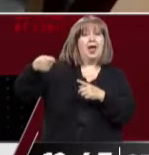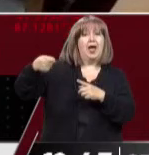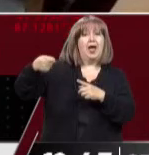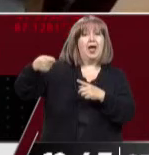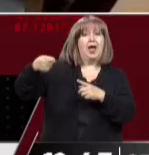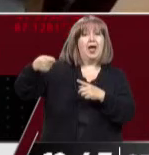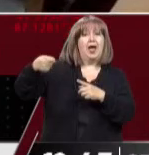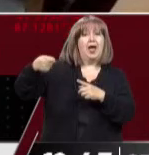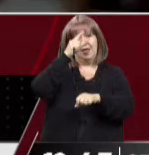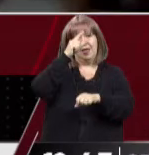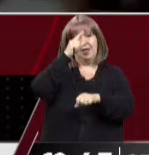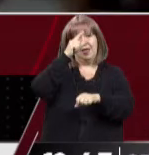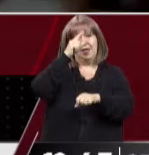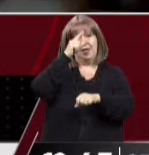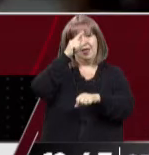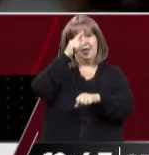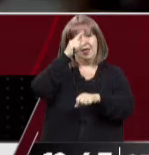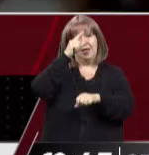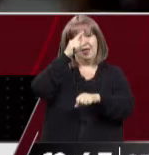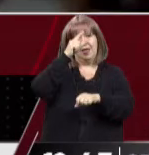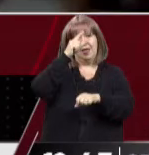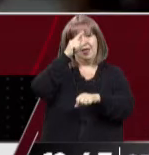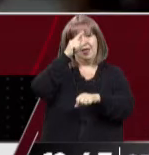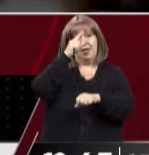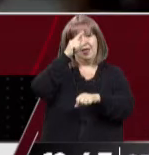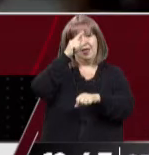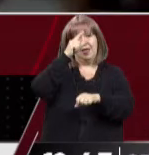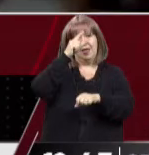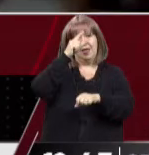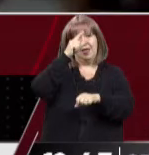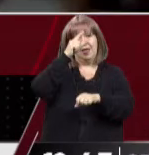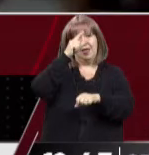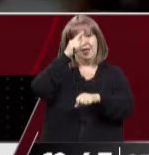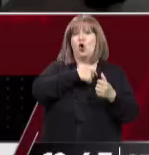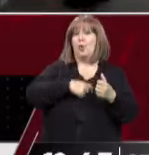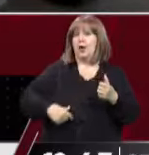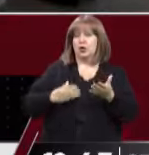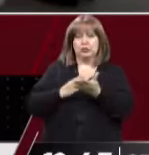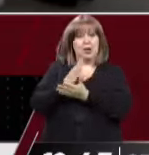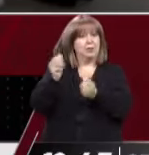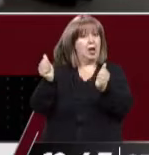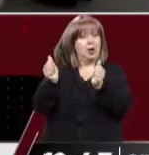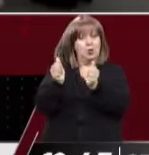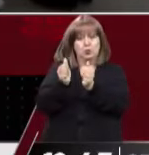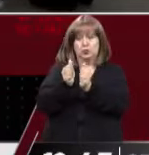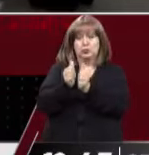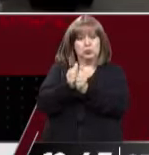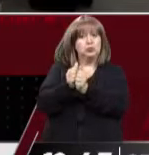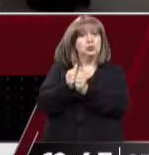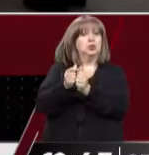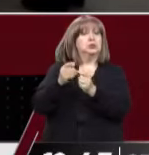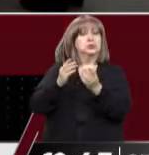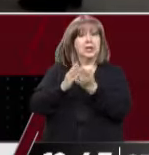penitenciario También queremos aclarar que el gobierno desde al lado de los policías retirados y del servicio